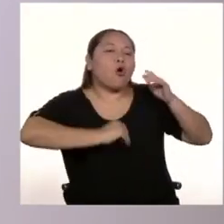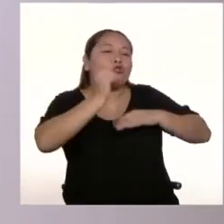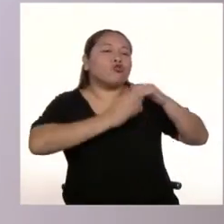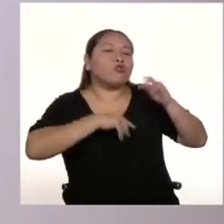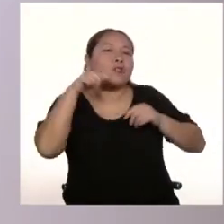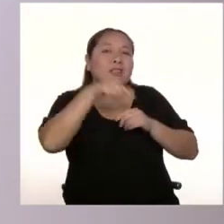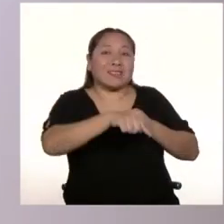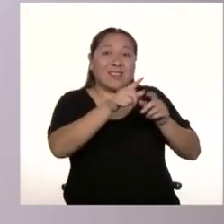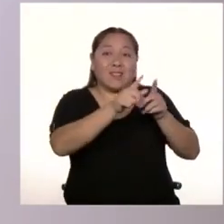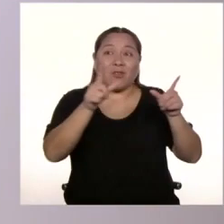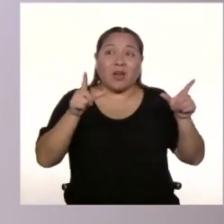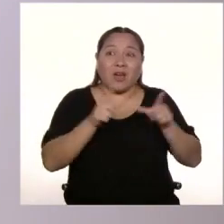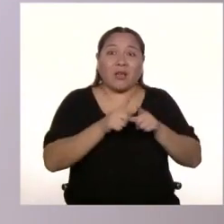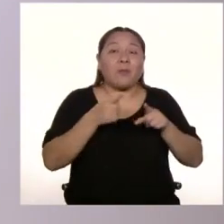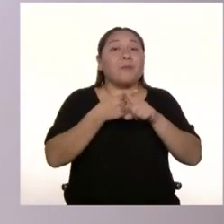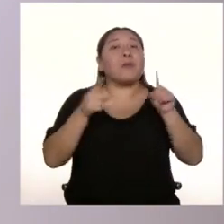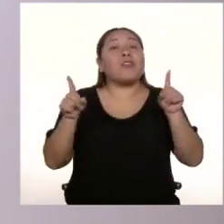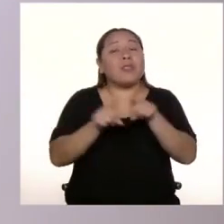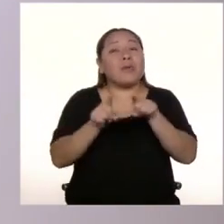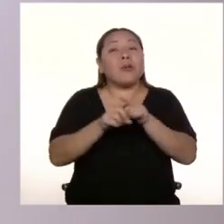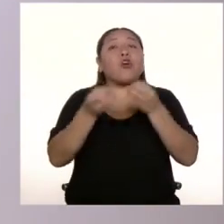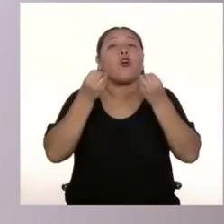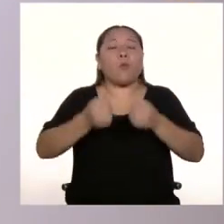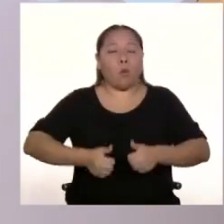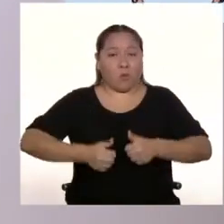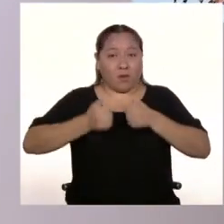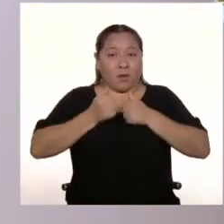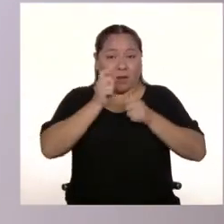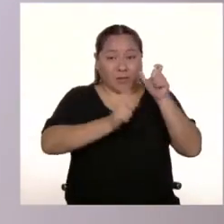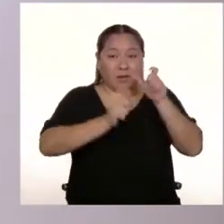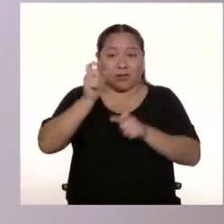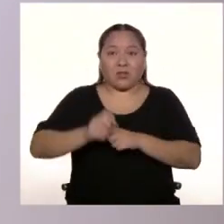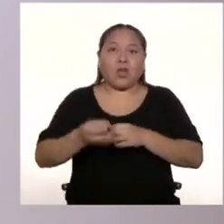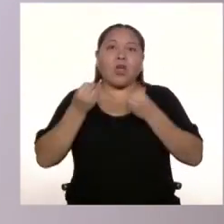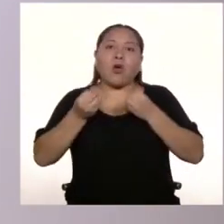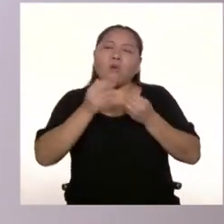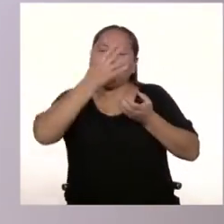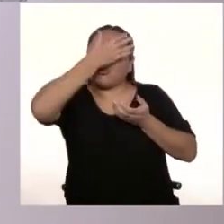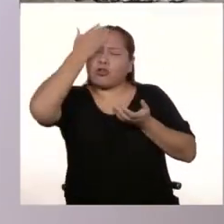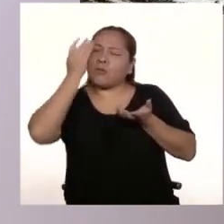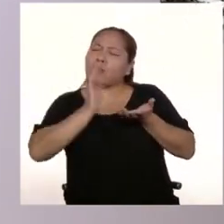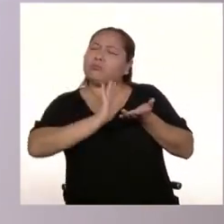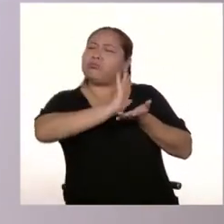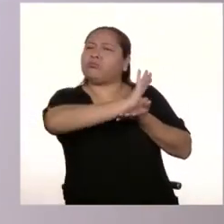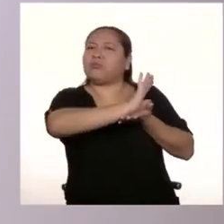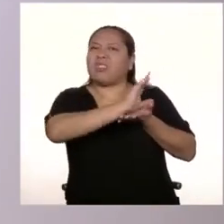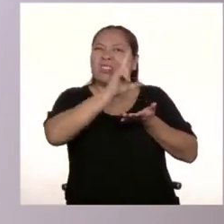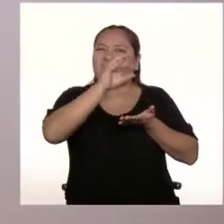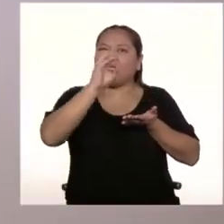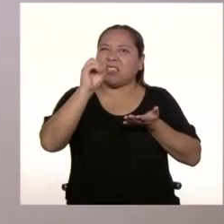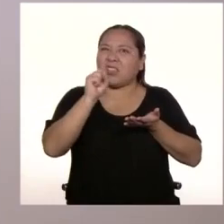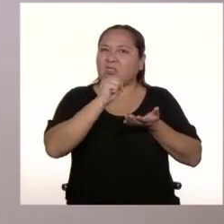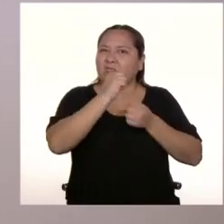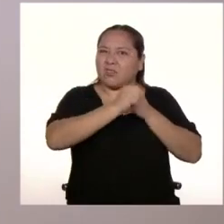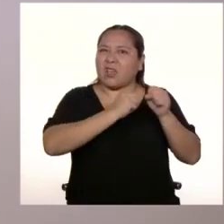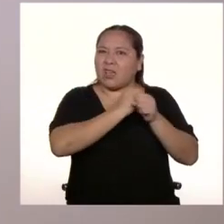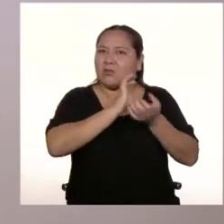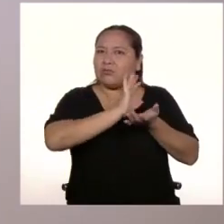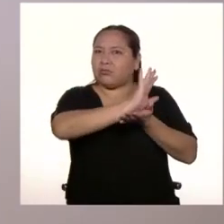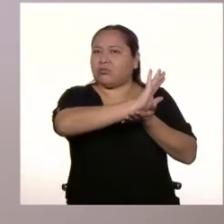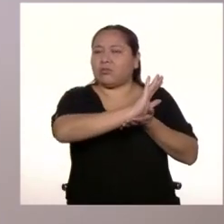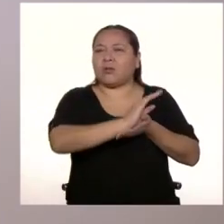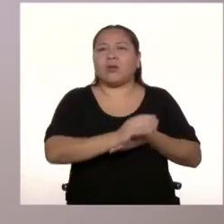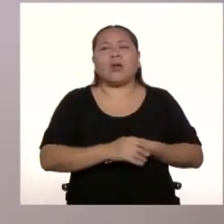arquitectónica, pero también cómo vivieron sus pobladores y cómo es que la ciudadela cayó en el olvido por poco más de 300 años. ¿Por qué hay